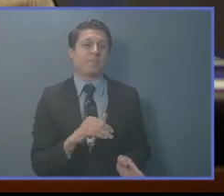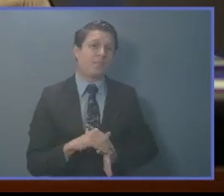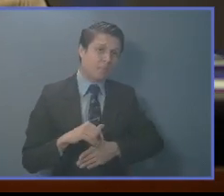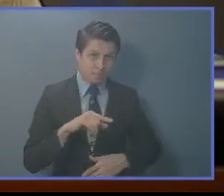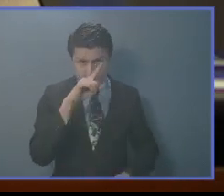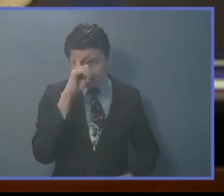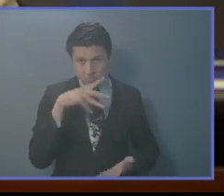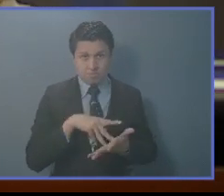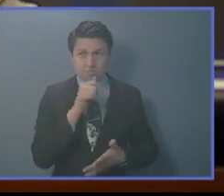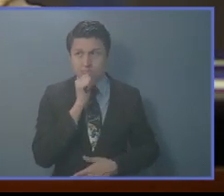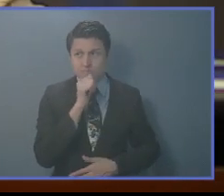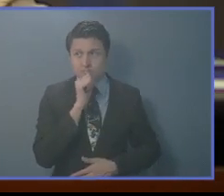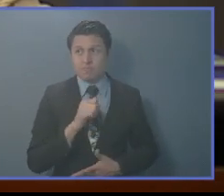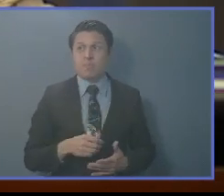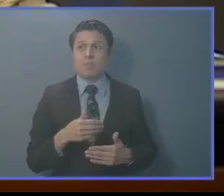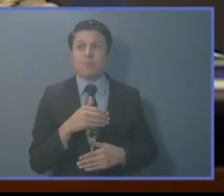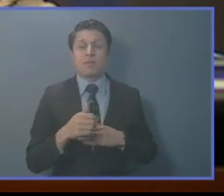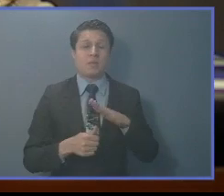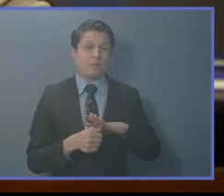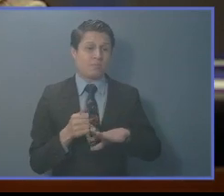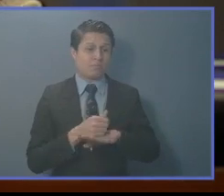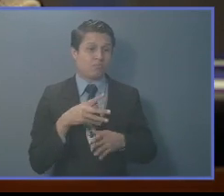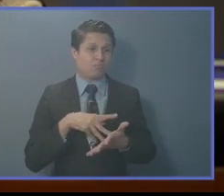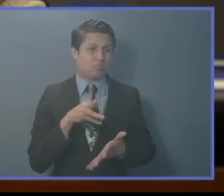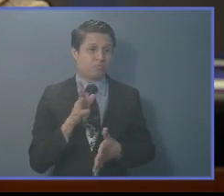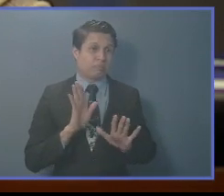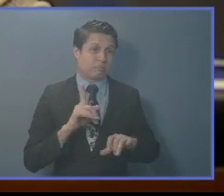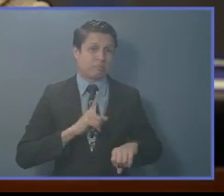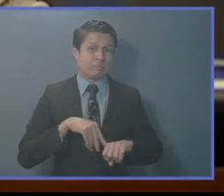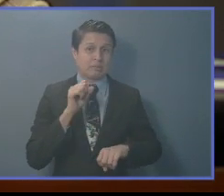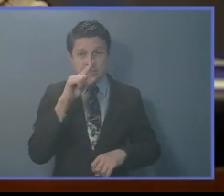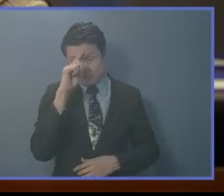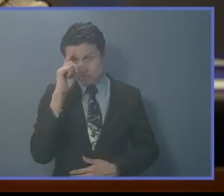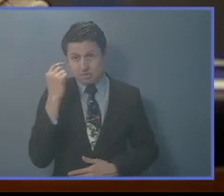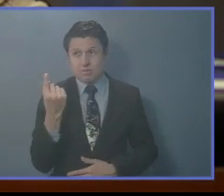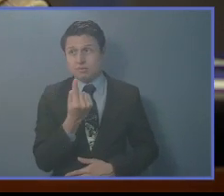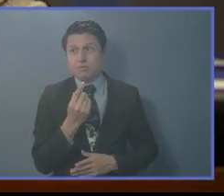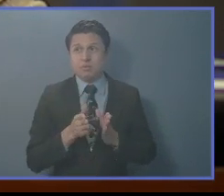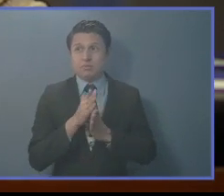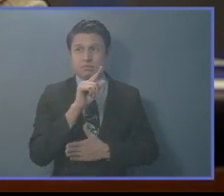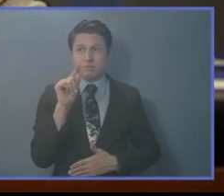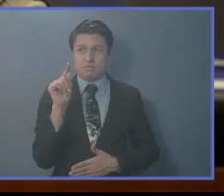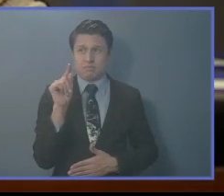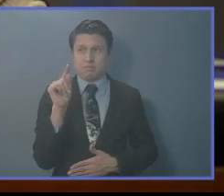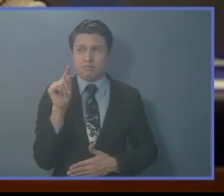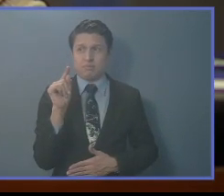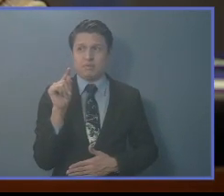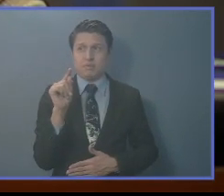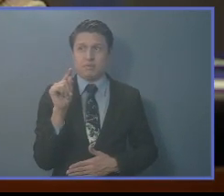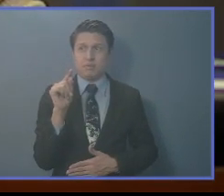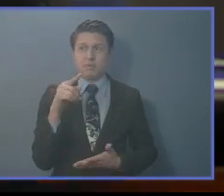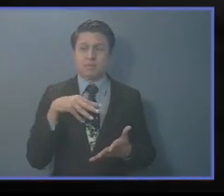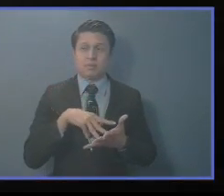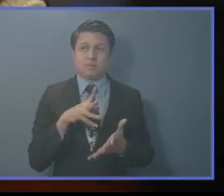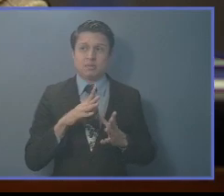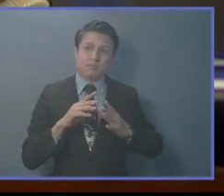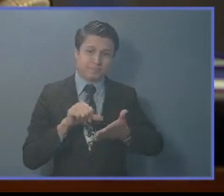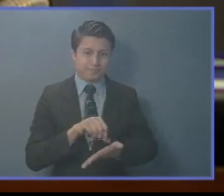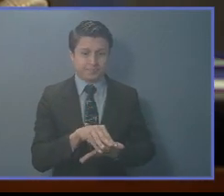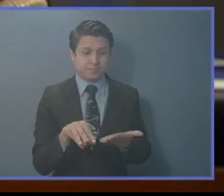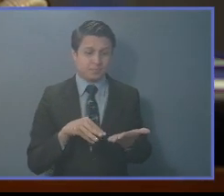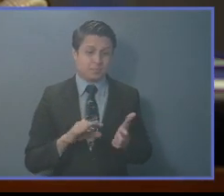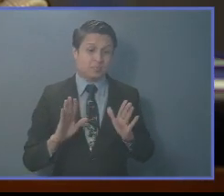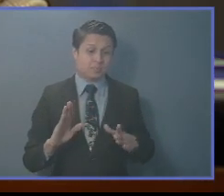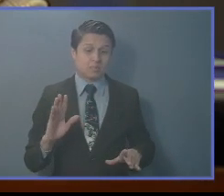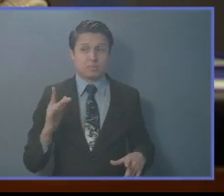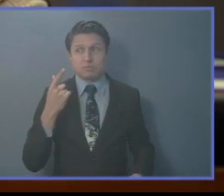artículo 23. Queda habilitada la Administración Pública para suspender las labores de los empleados de las instituciones del sector público municipal,